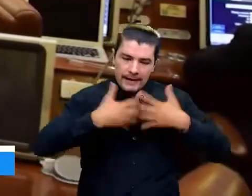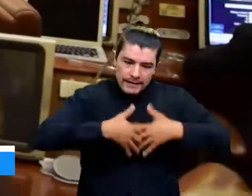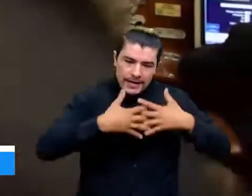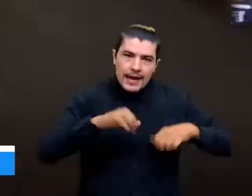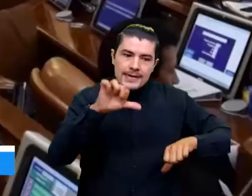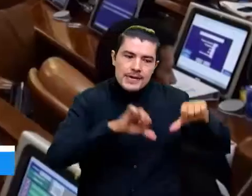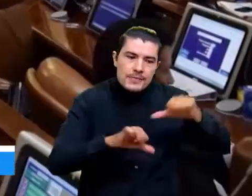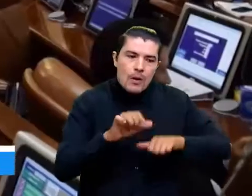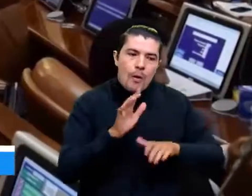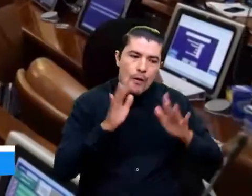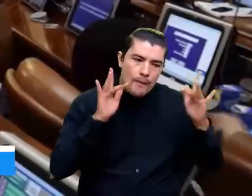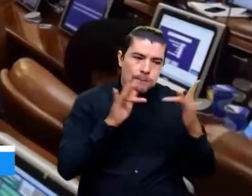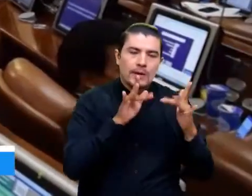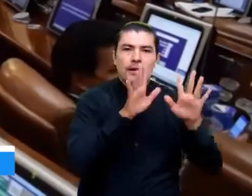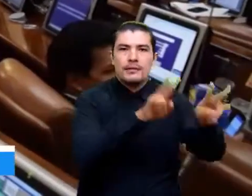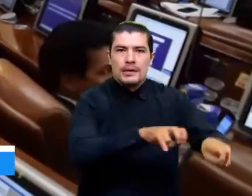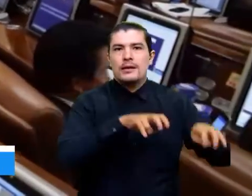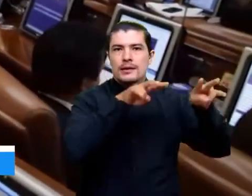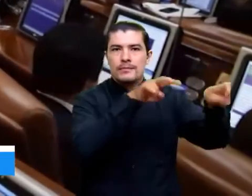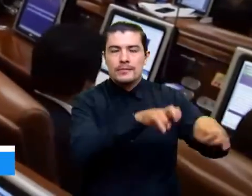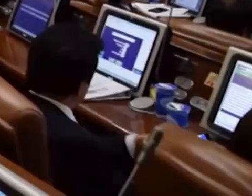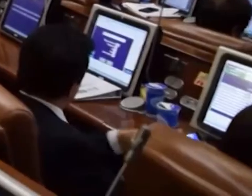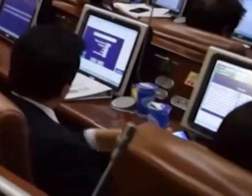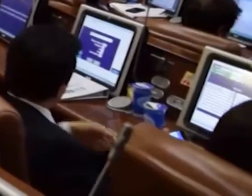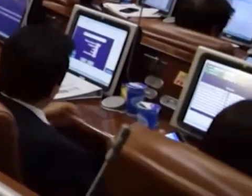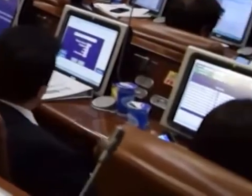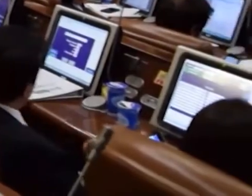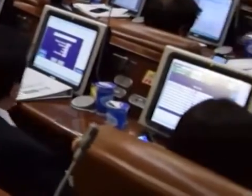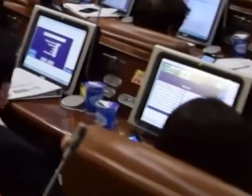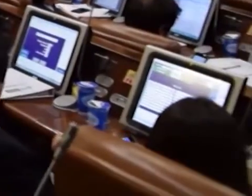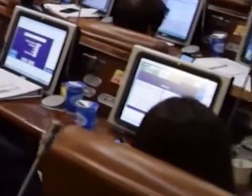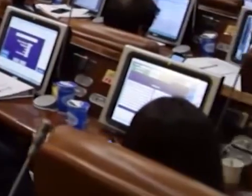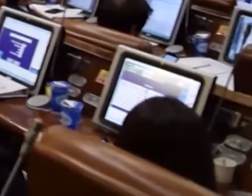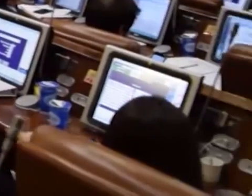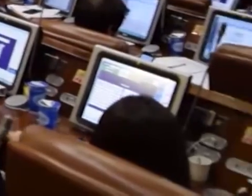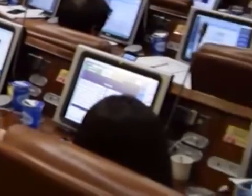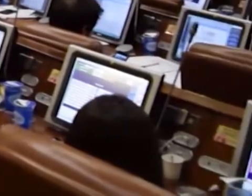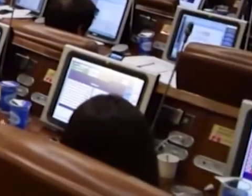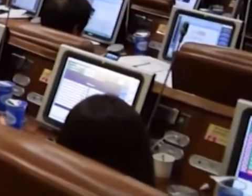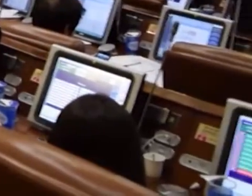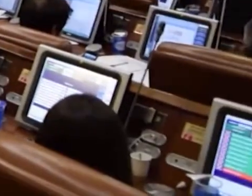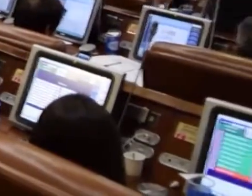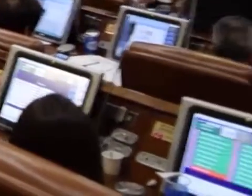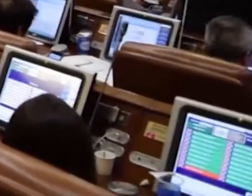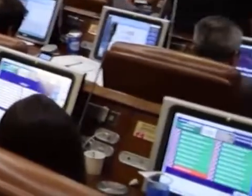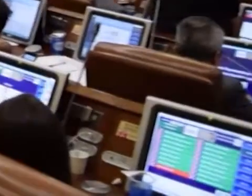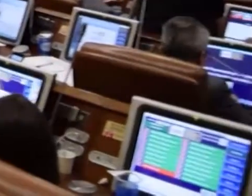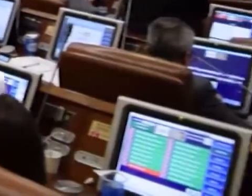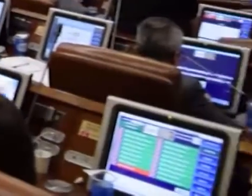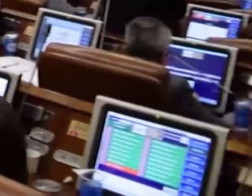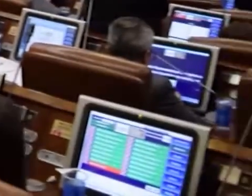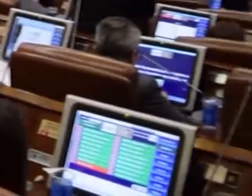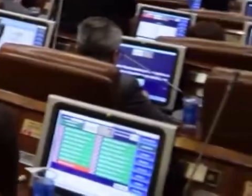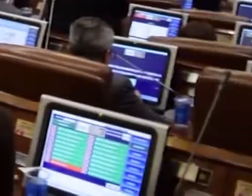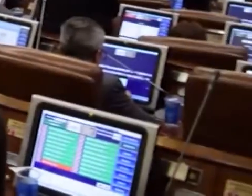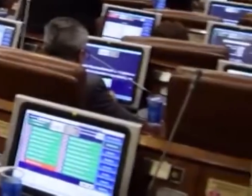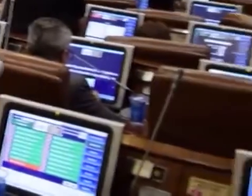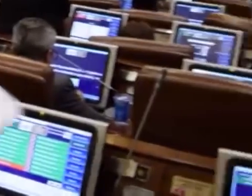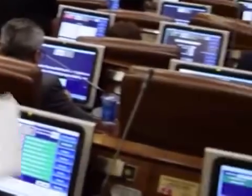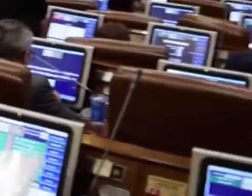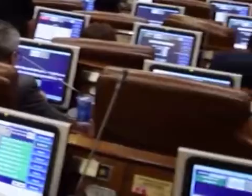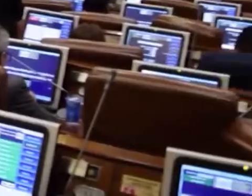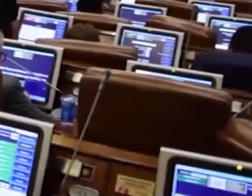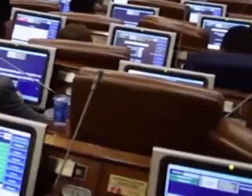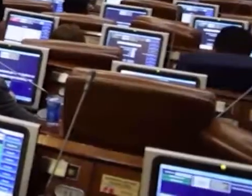detallada por el reglamento del congreso ya que los servidores públicos deben empezar a regir su cargo a partir del 20 de julio del presente